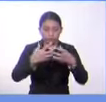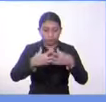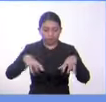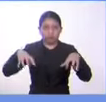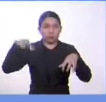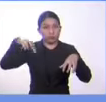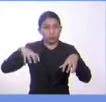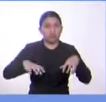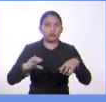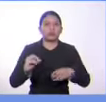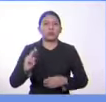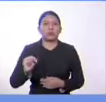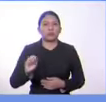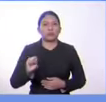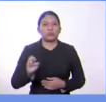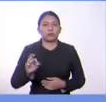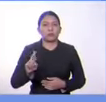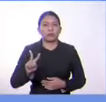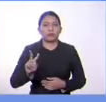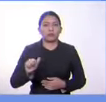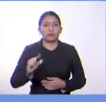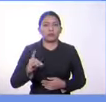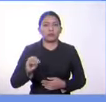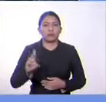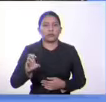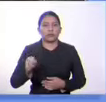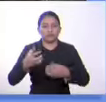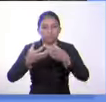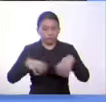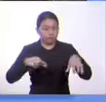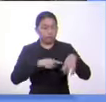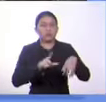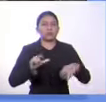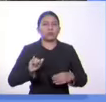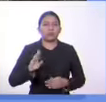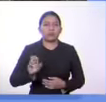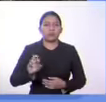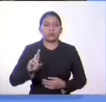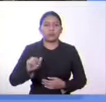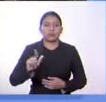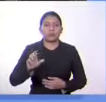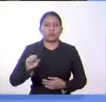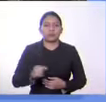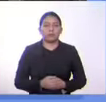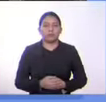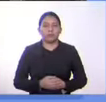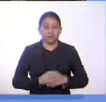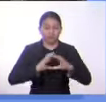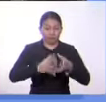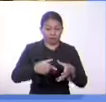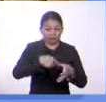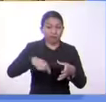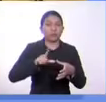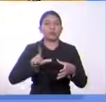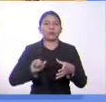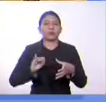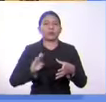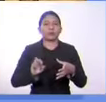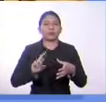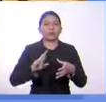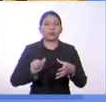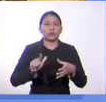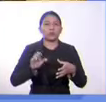conservadores y liberales. Los liberales eran aquellos que pretendían hacer cambios profundos en